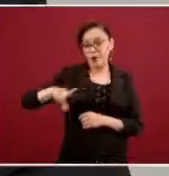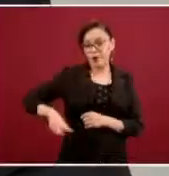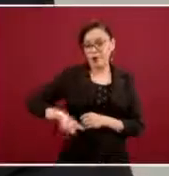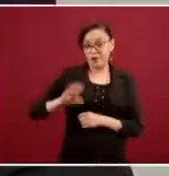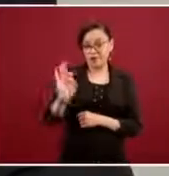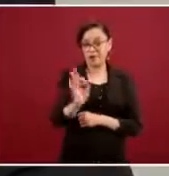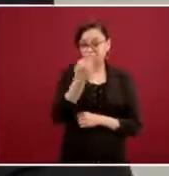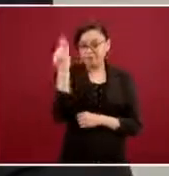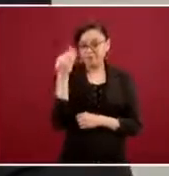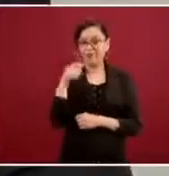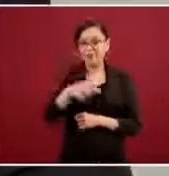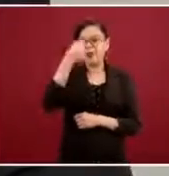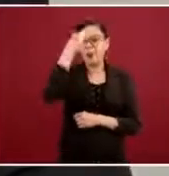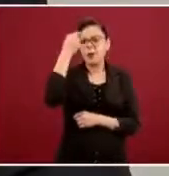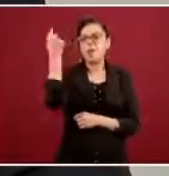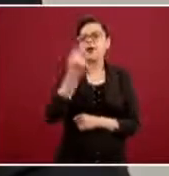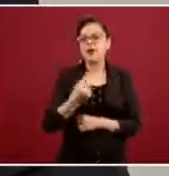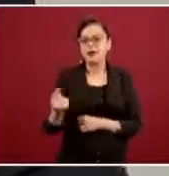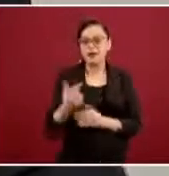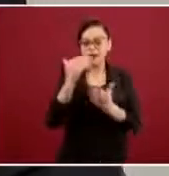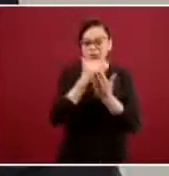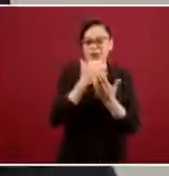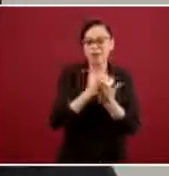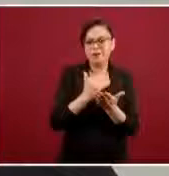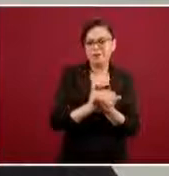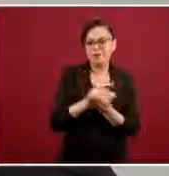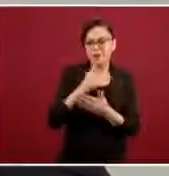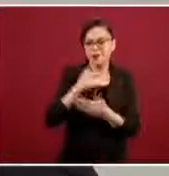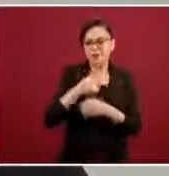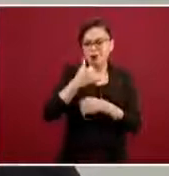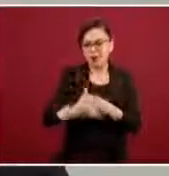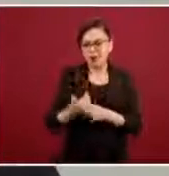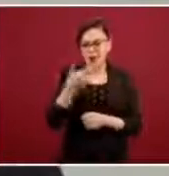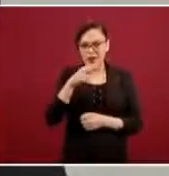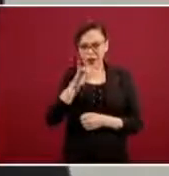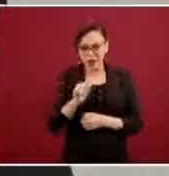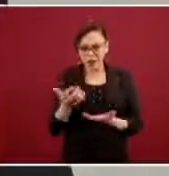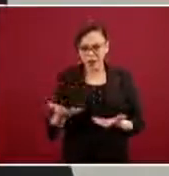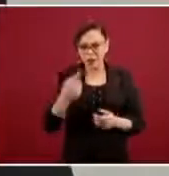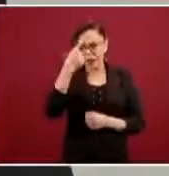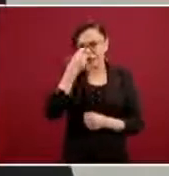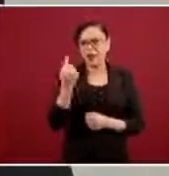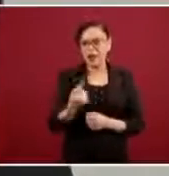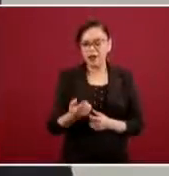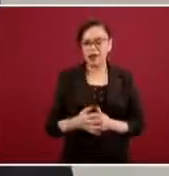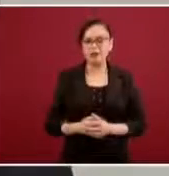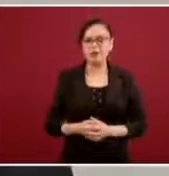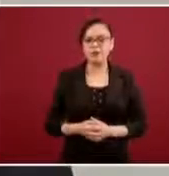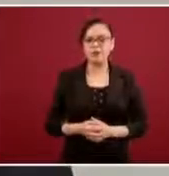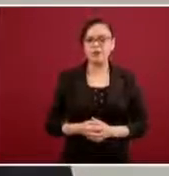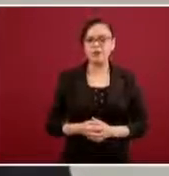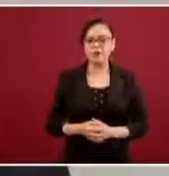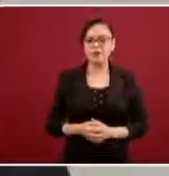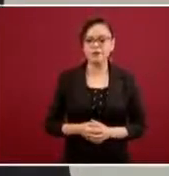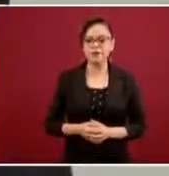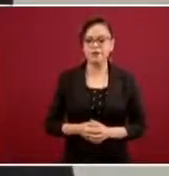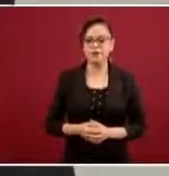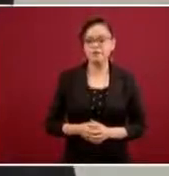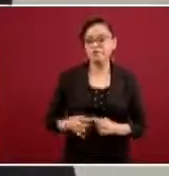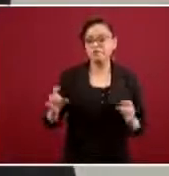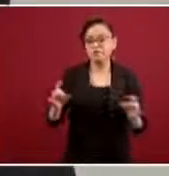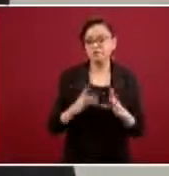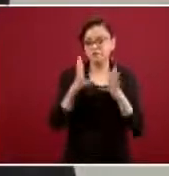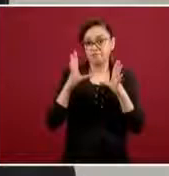objetivo del proyecto de guía para la toma de decisiones de triaje es cuando una